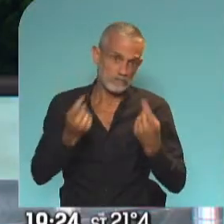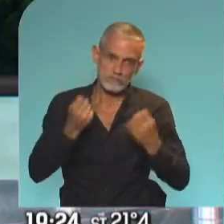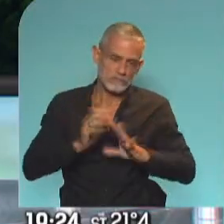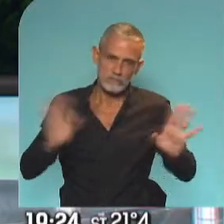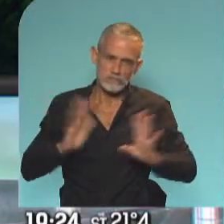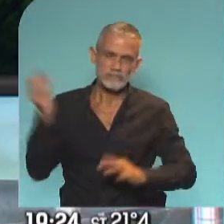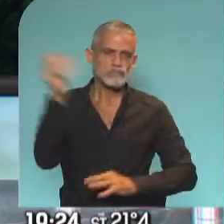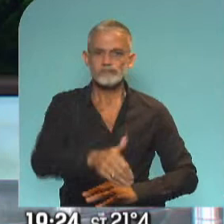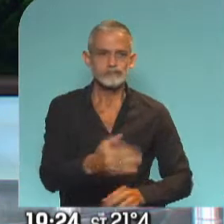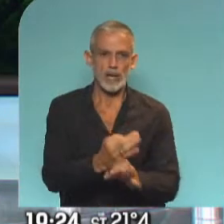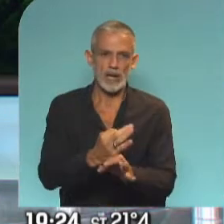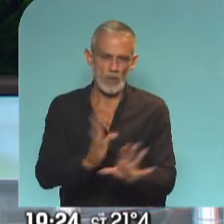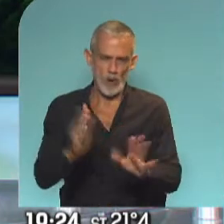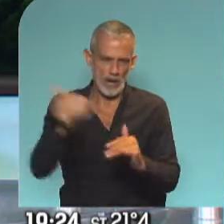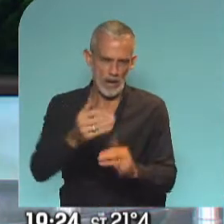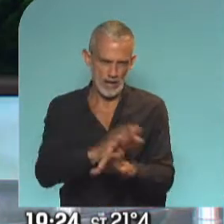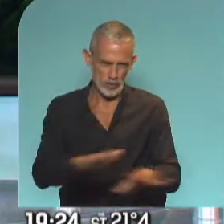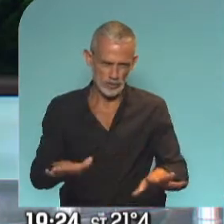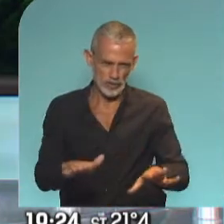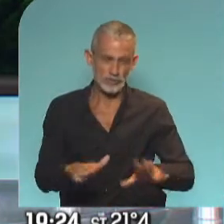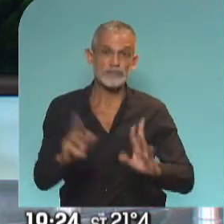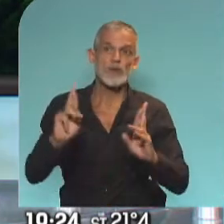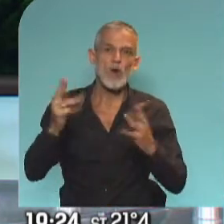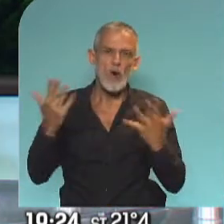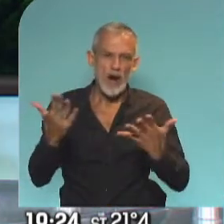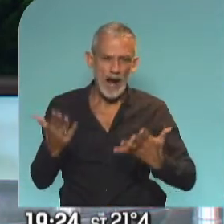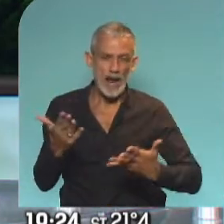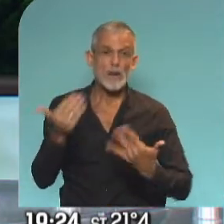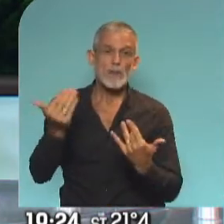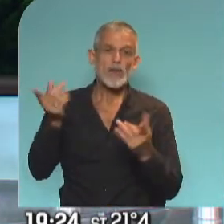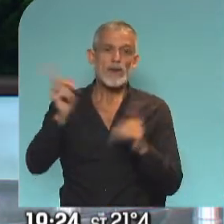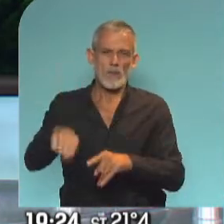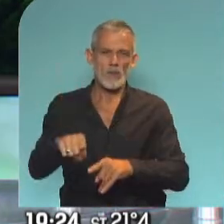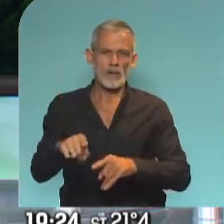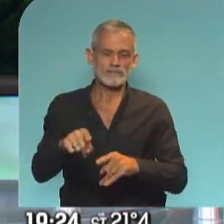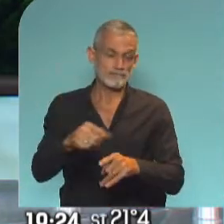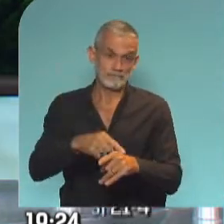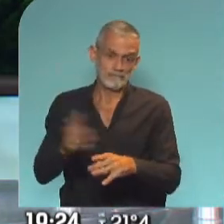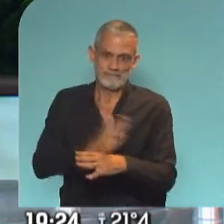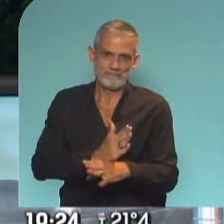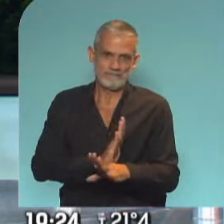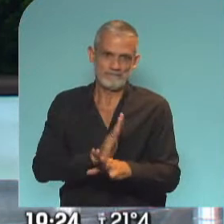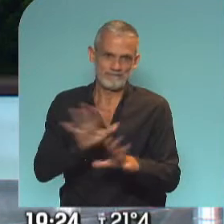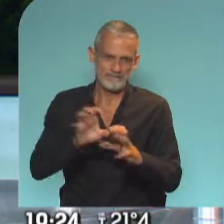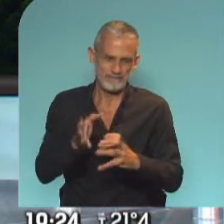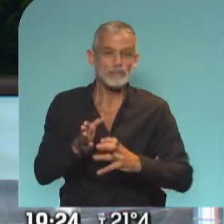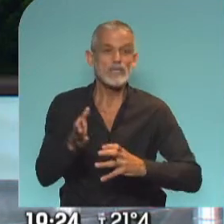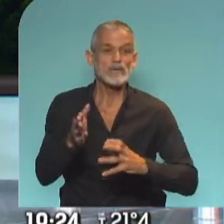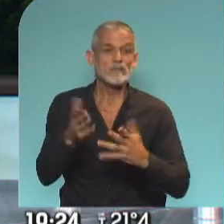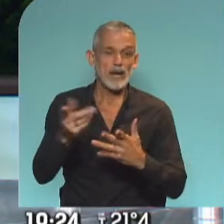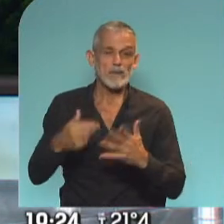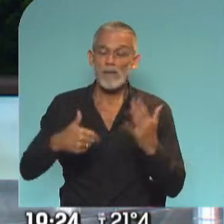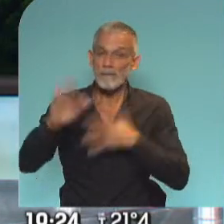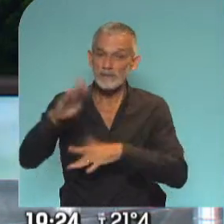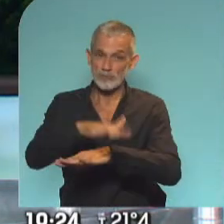esa presencialidad. Ojalá que pueda volver lo antes posible y para la mayor parte